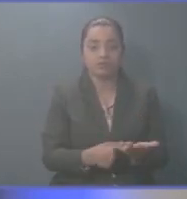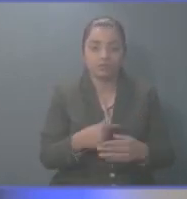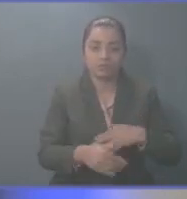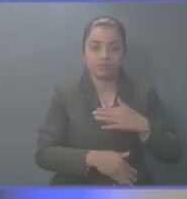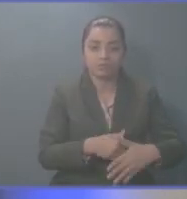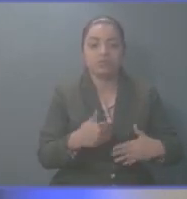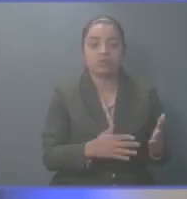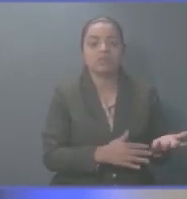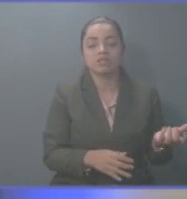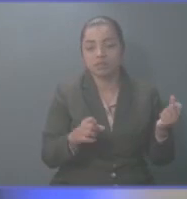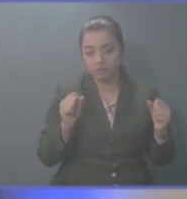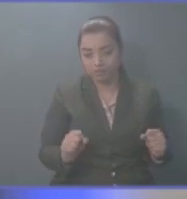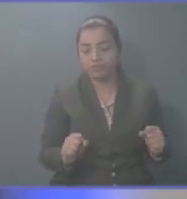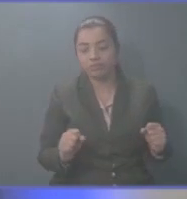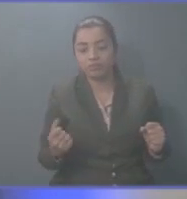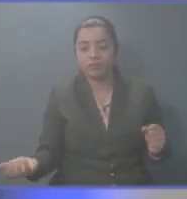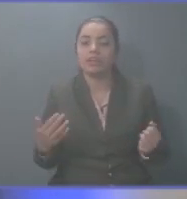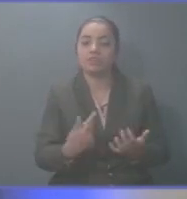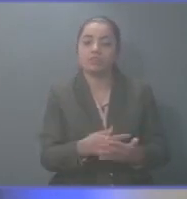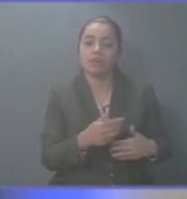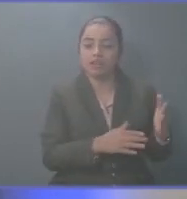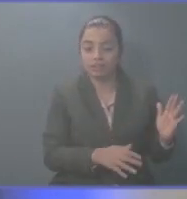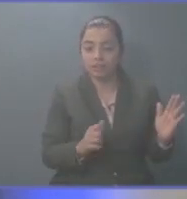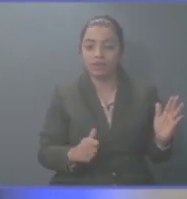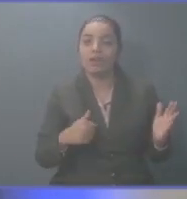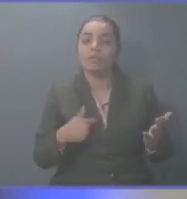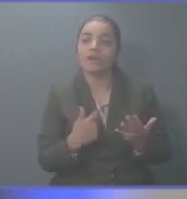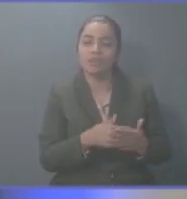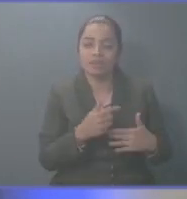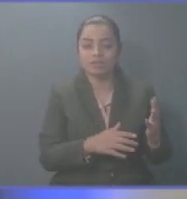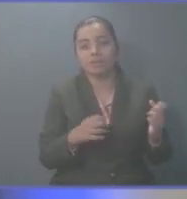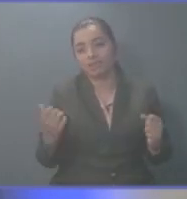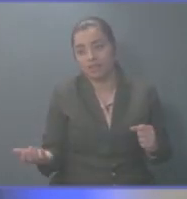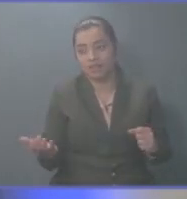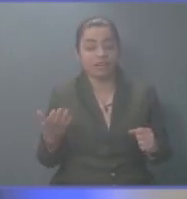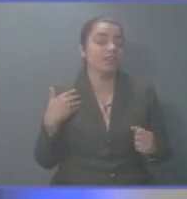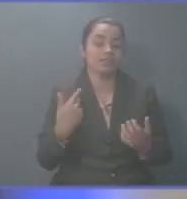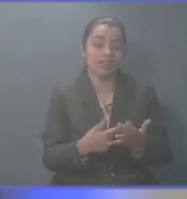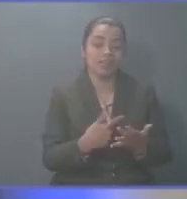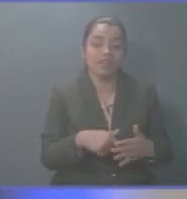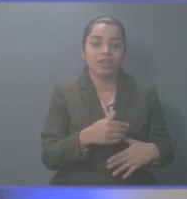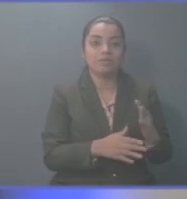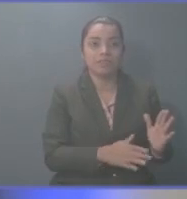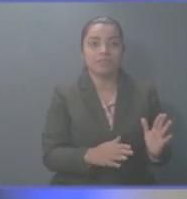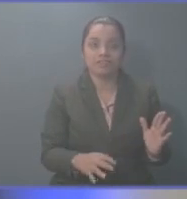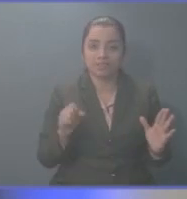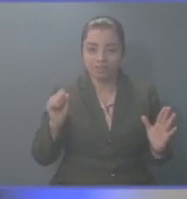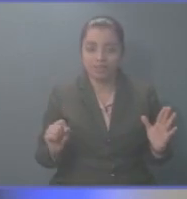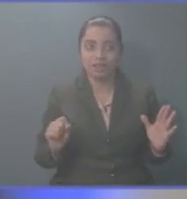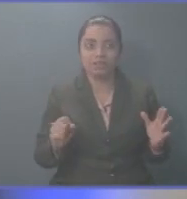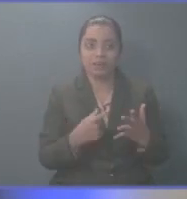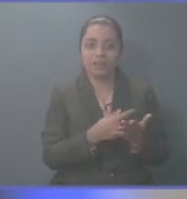del financiamiento. Sin embargo, en la primera fase de la interpelación, ya el presidente de ANDA ya había mencionado estos datos que